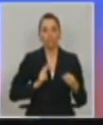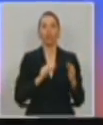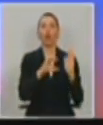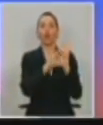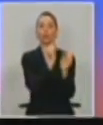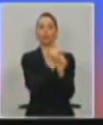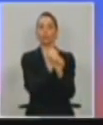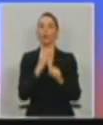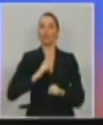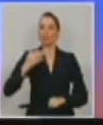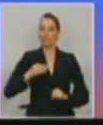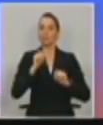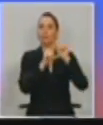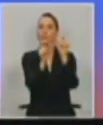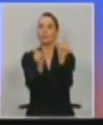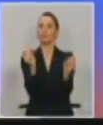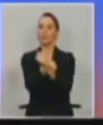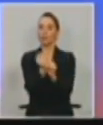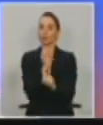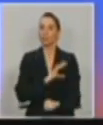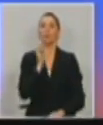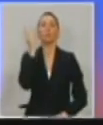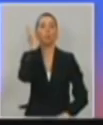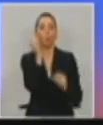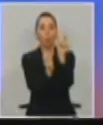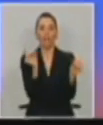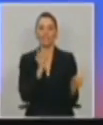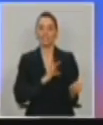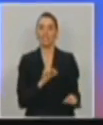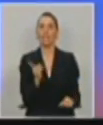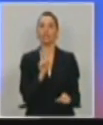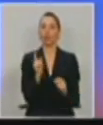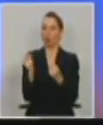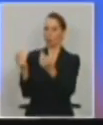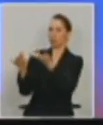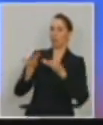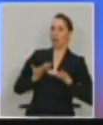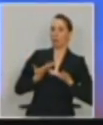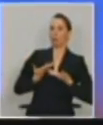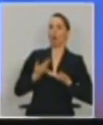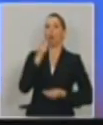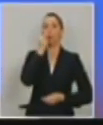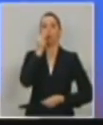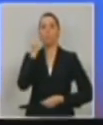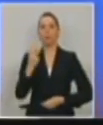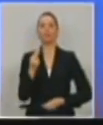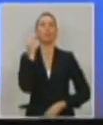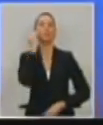decente que defienda a los trabajadores de Chile y también a las mujeres de Chile y que no sean tratadas desde la mirada machista. Un beso y un abrazo.